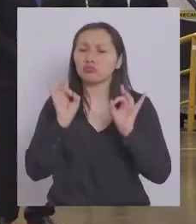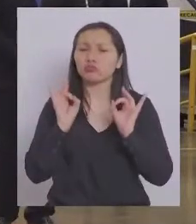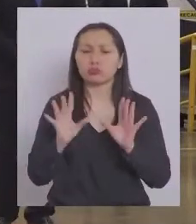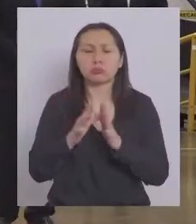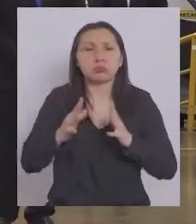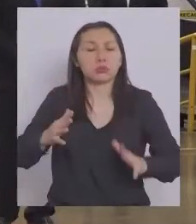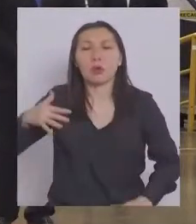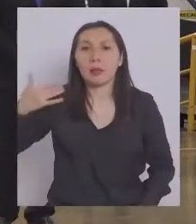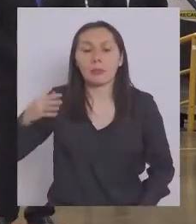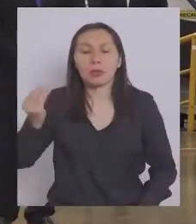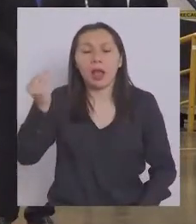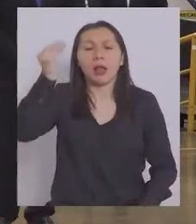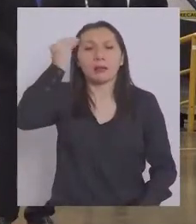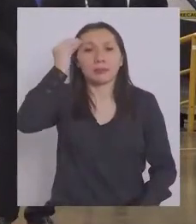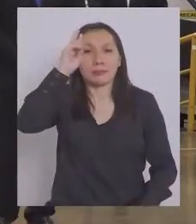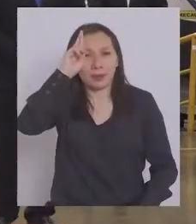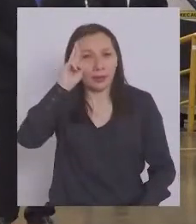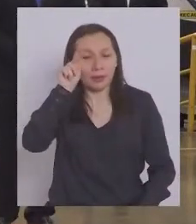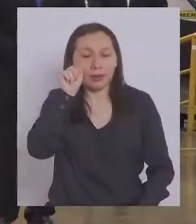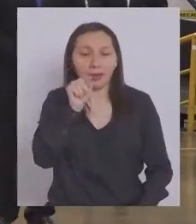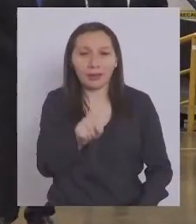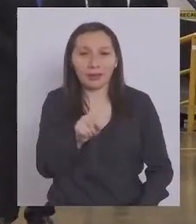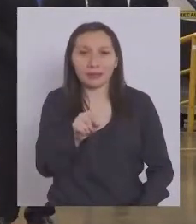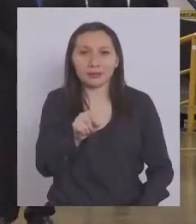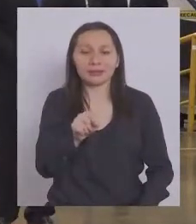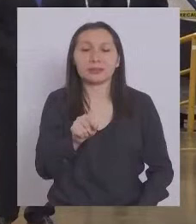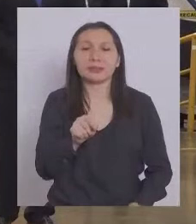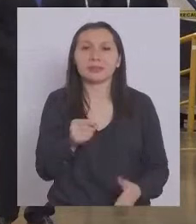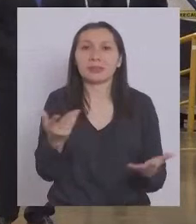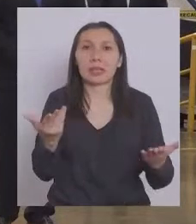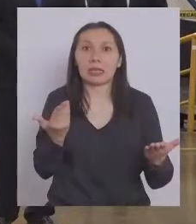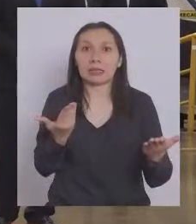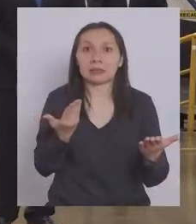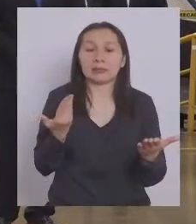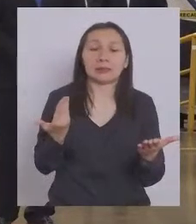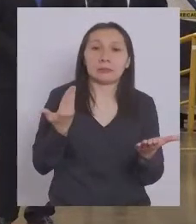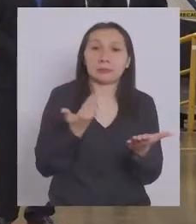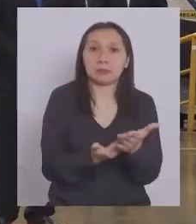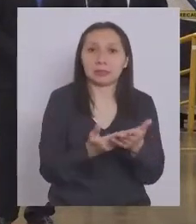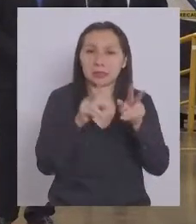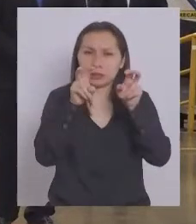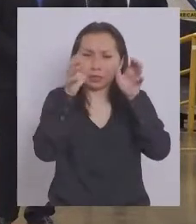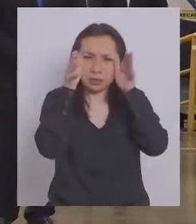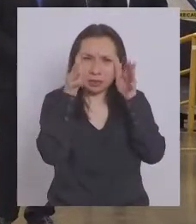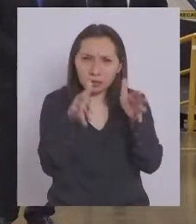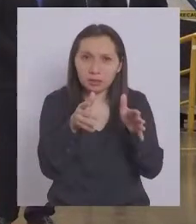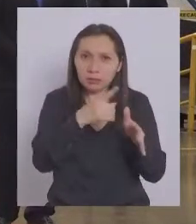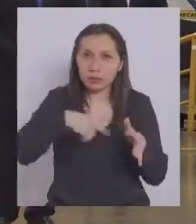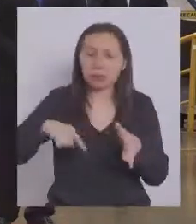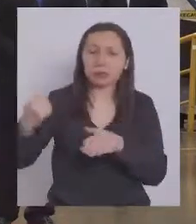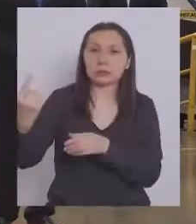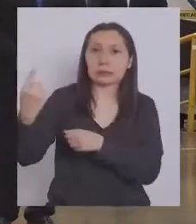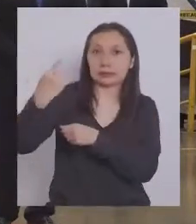muy importante. Y por eso la exigencia que hay sobre EFE, la exigencia que nos ha puesto la ministra de